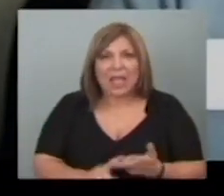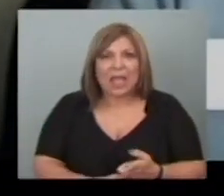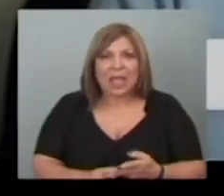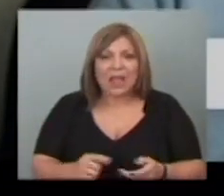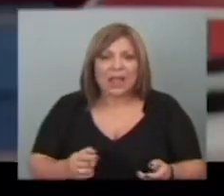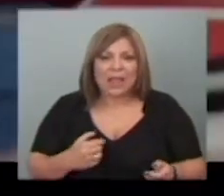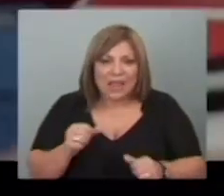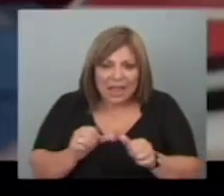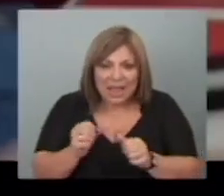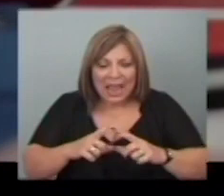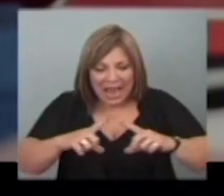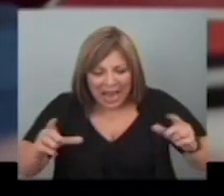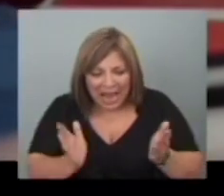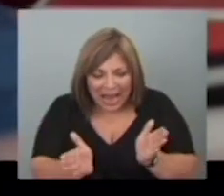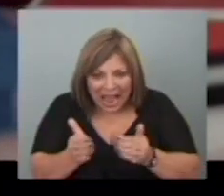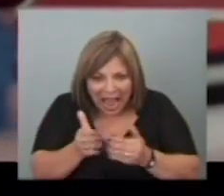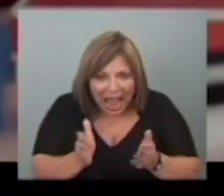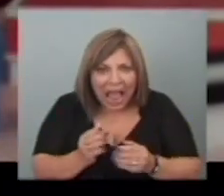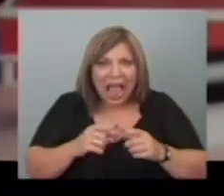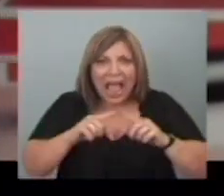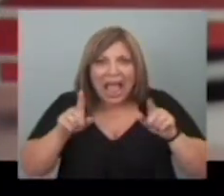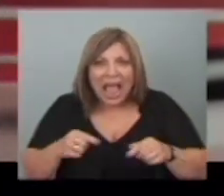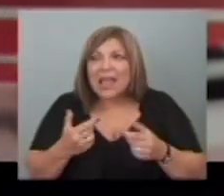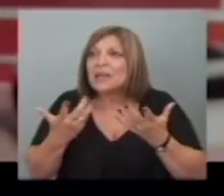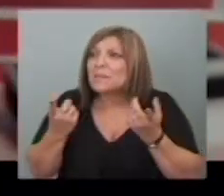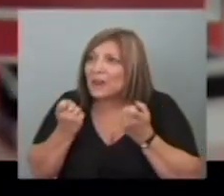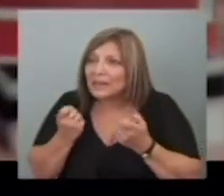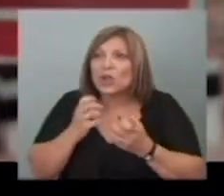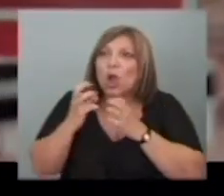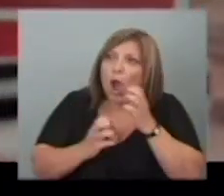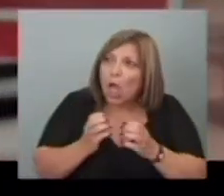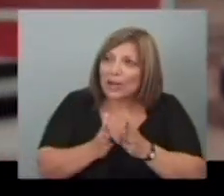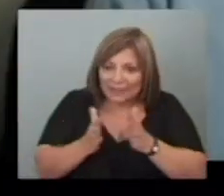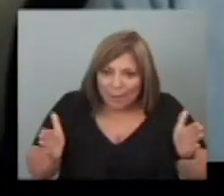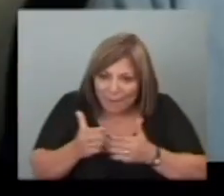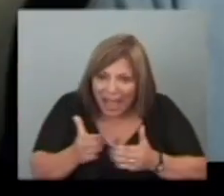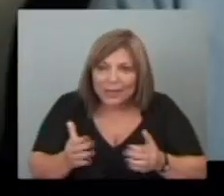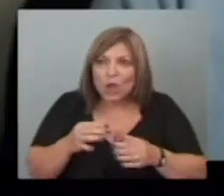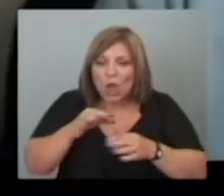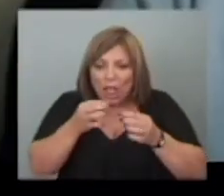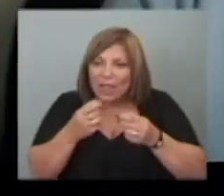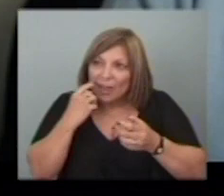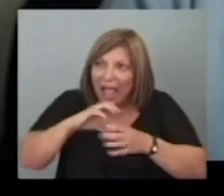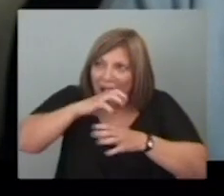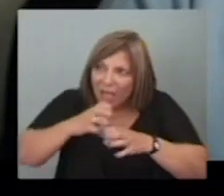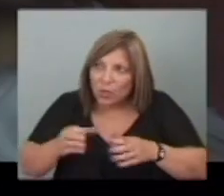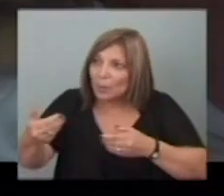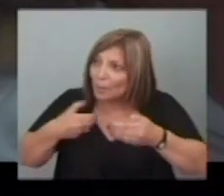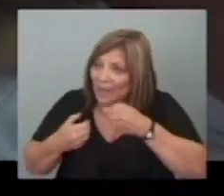Hacemos cajas y estuches a medida, a gusto del consumidor, el color, el tamaño, el diseño que la gente